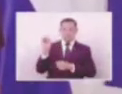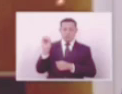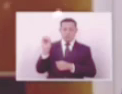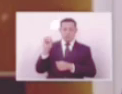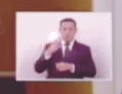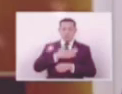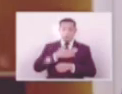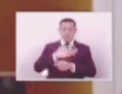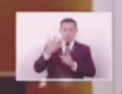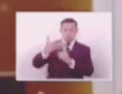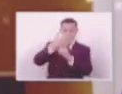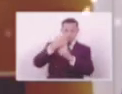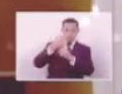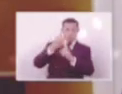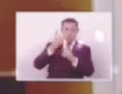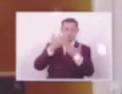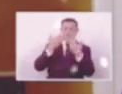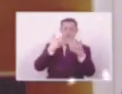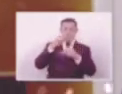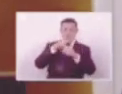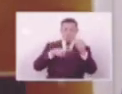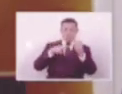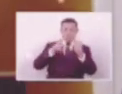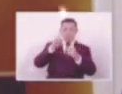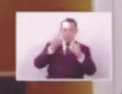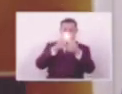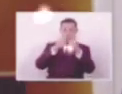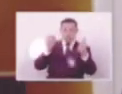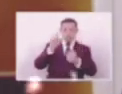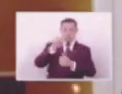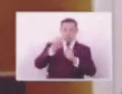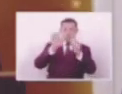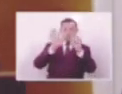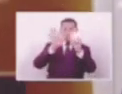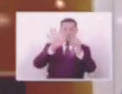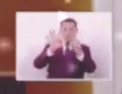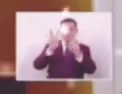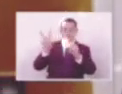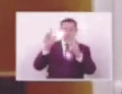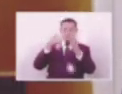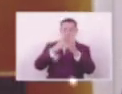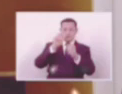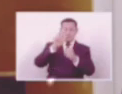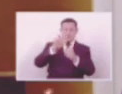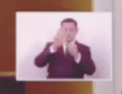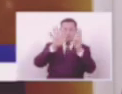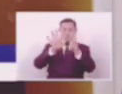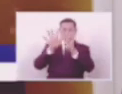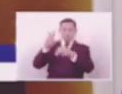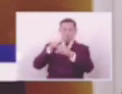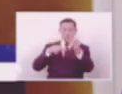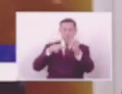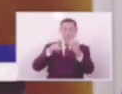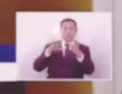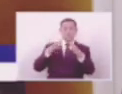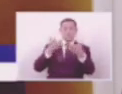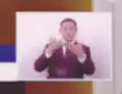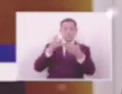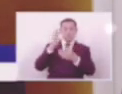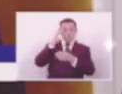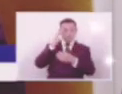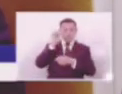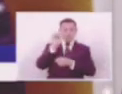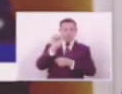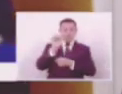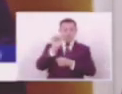tuvo ingresos sin justificar por un monto total de un millón 162,388 dólares y en virtud